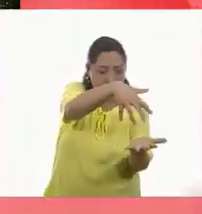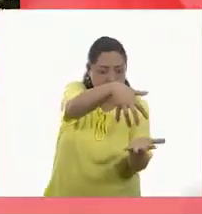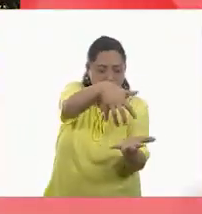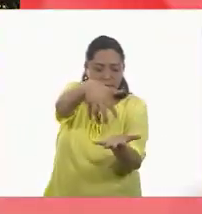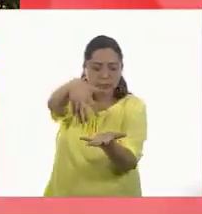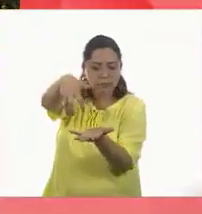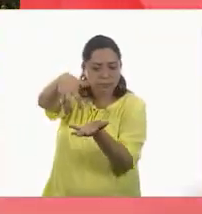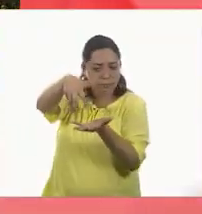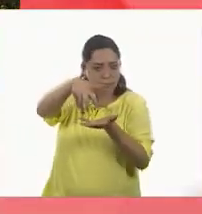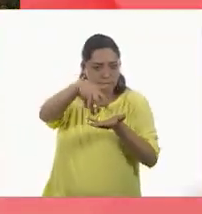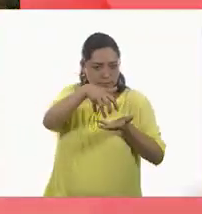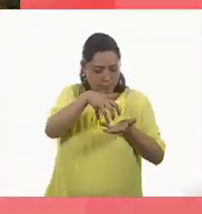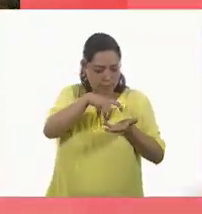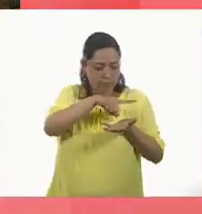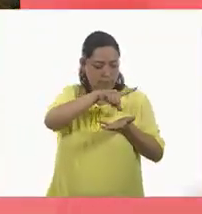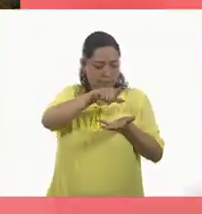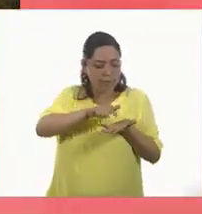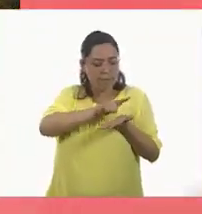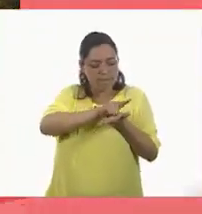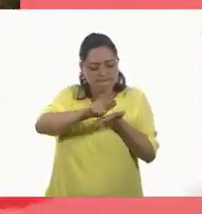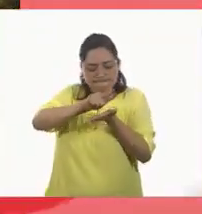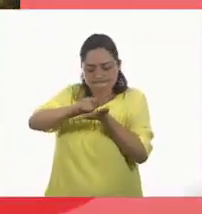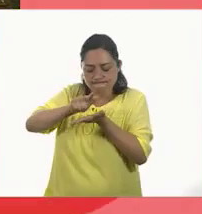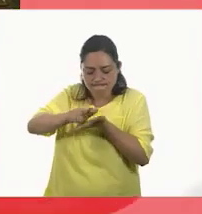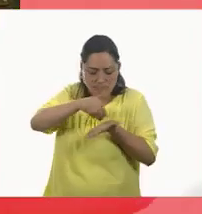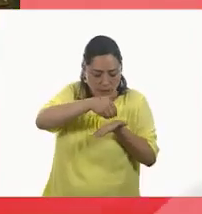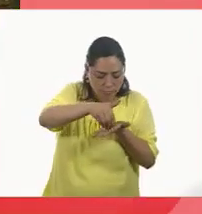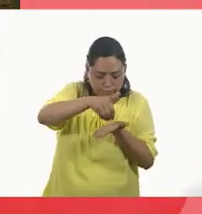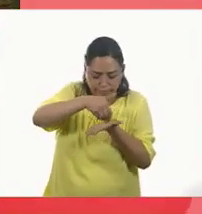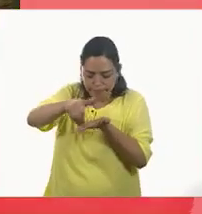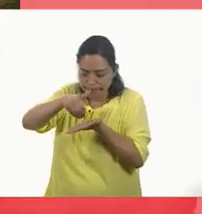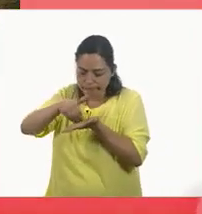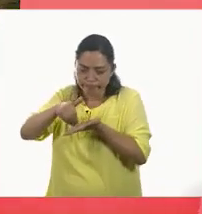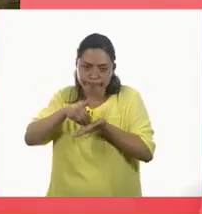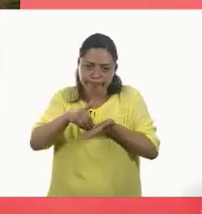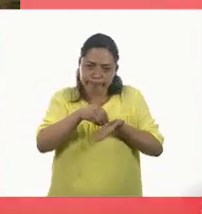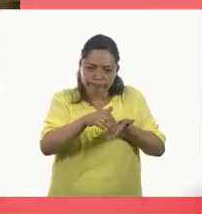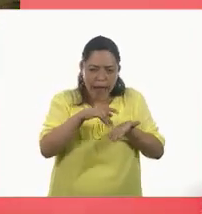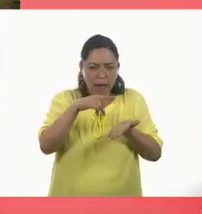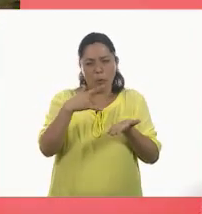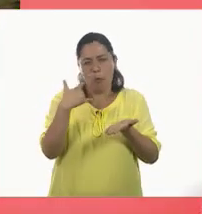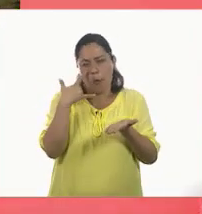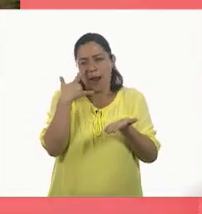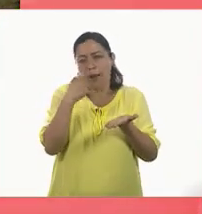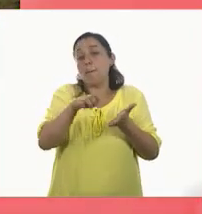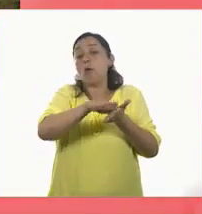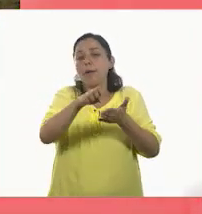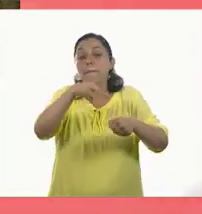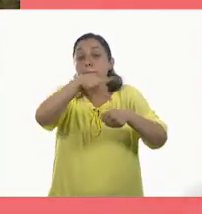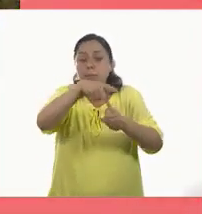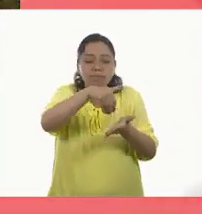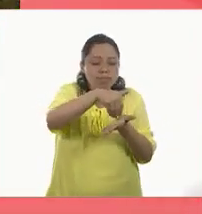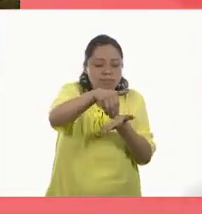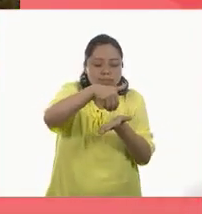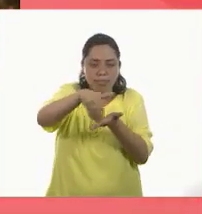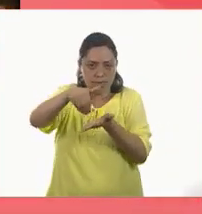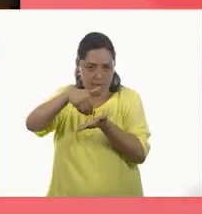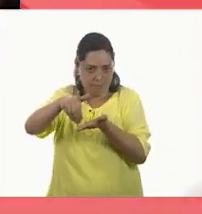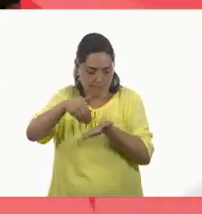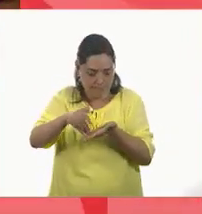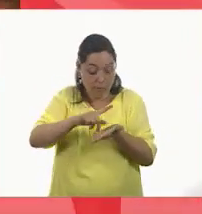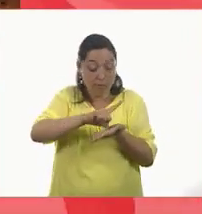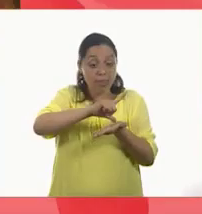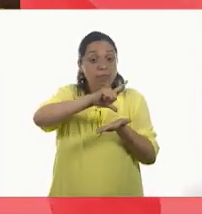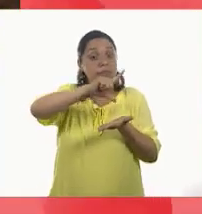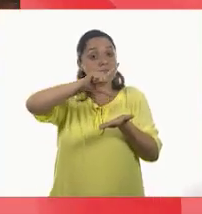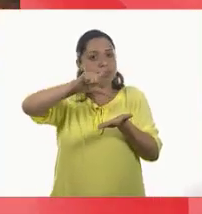con un proceso de limpieza para eliminar elementos extraños como podrían ser piedras. Posteriormente, el